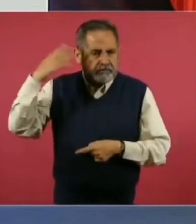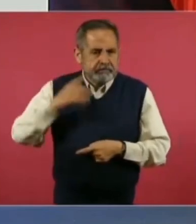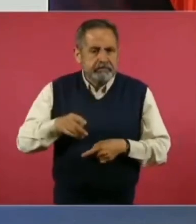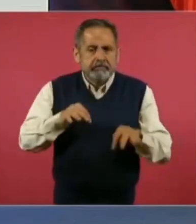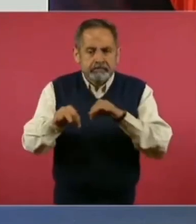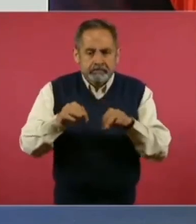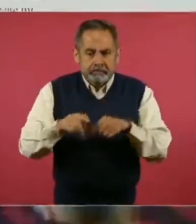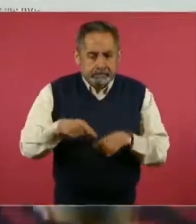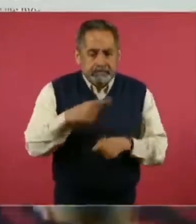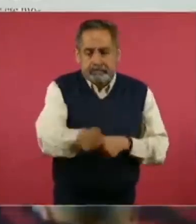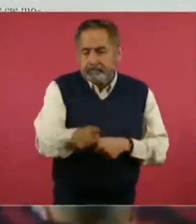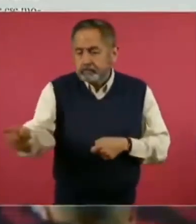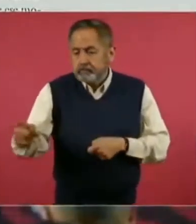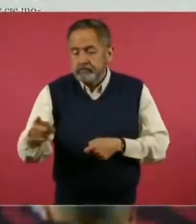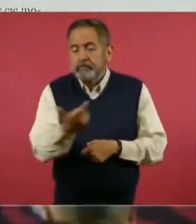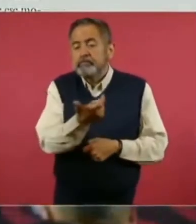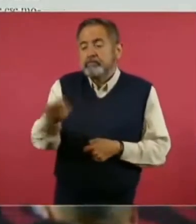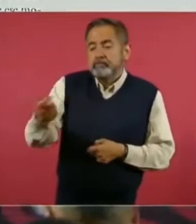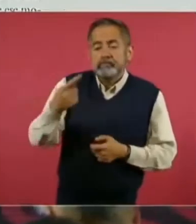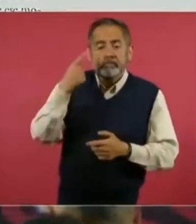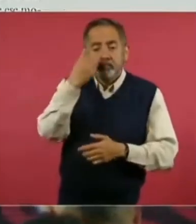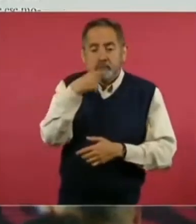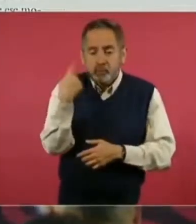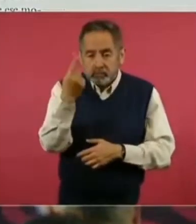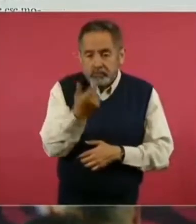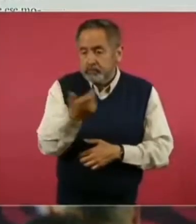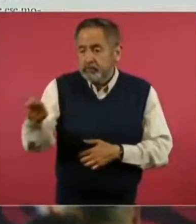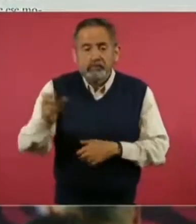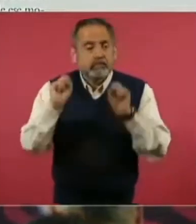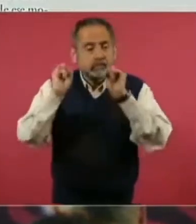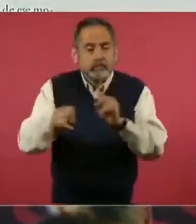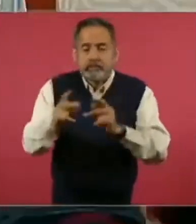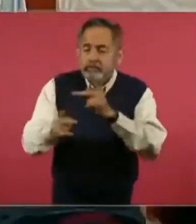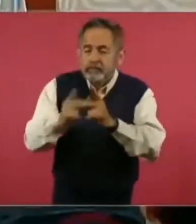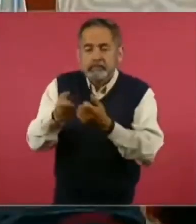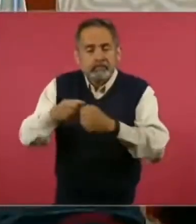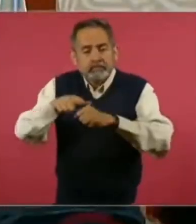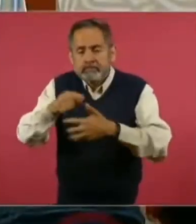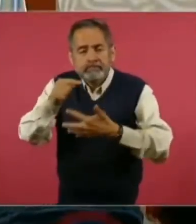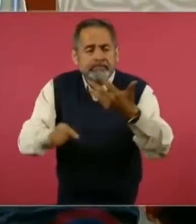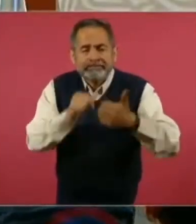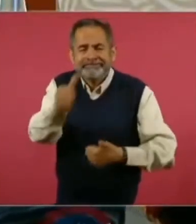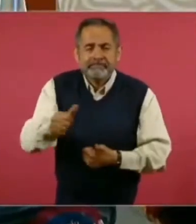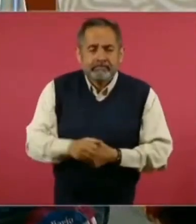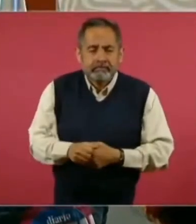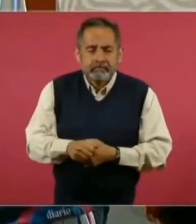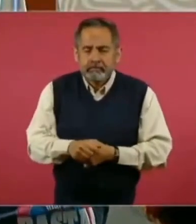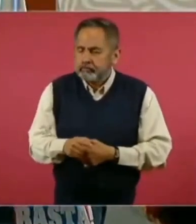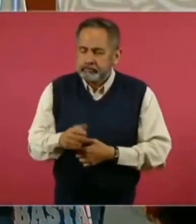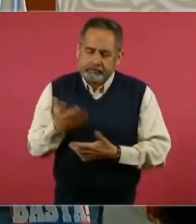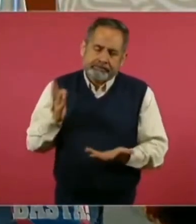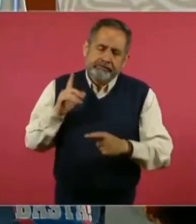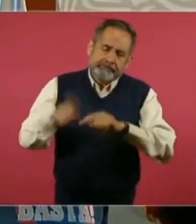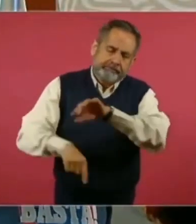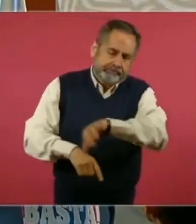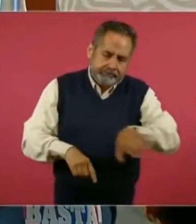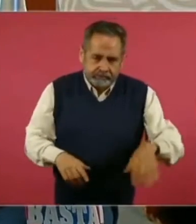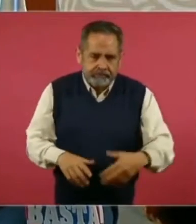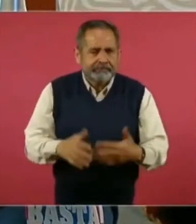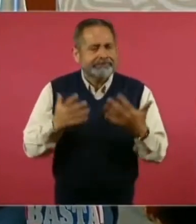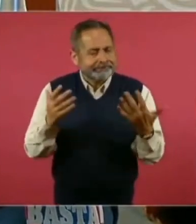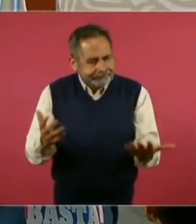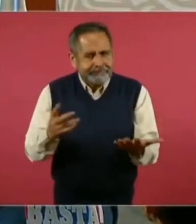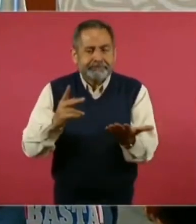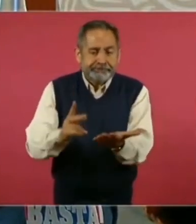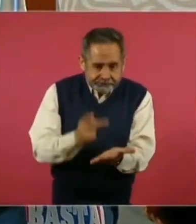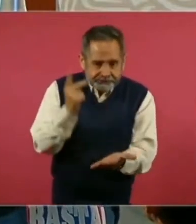el pago por hora sin prestaciones sociales. Por eso, de nuevo pregunto,